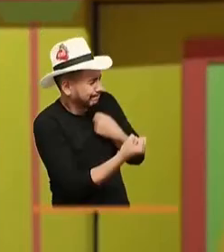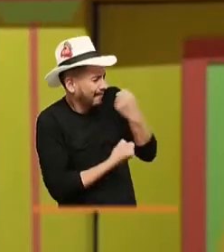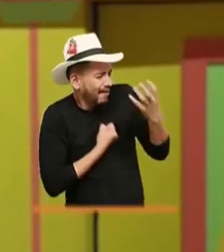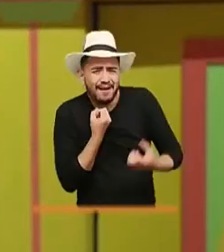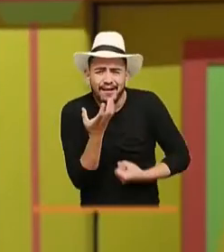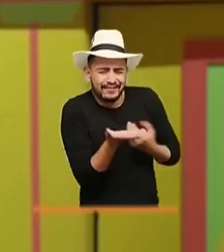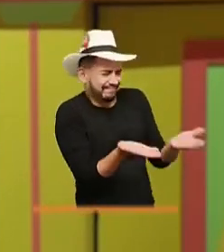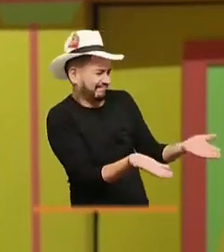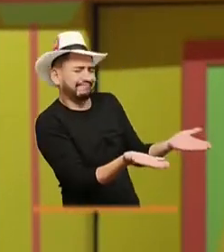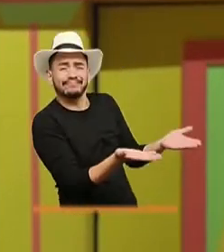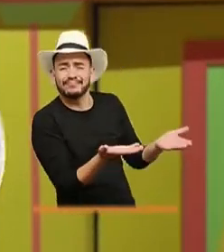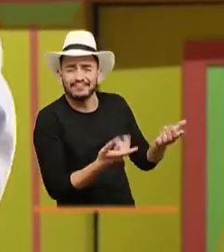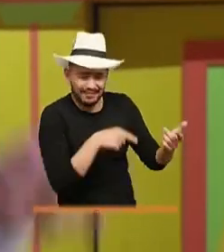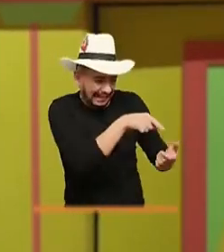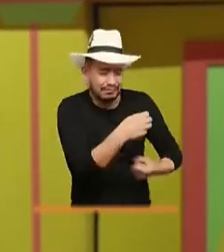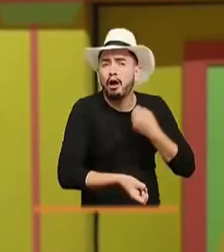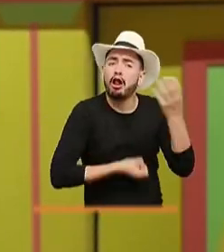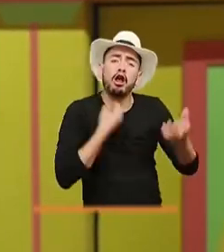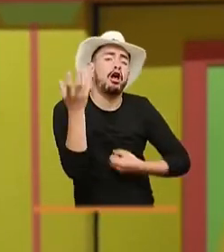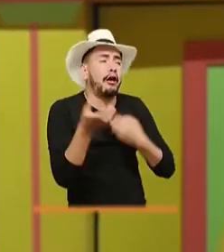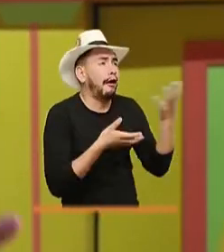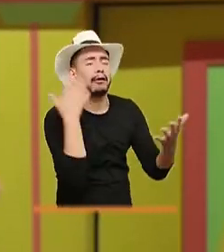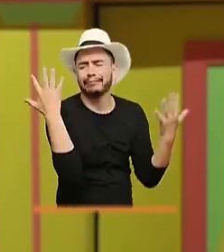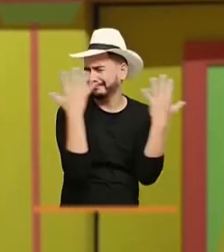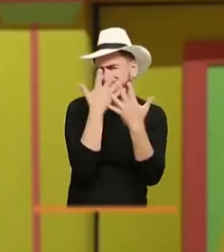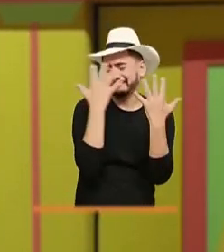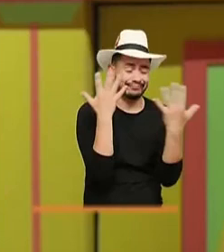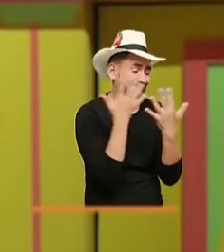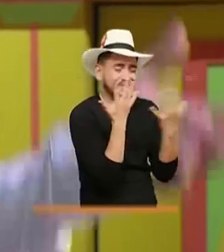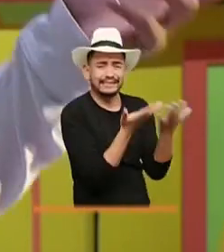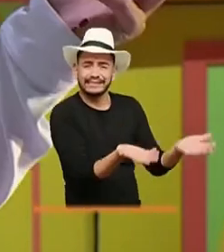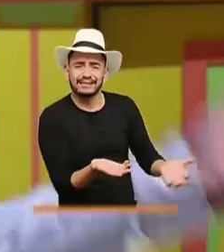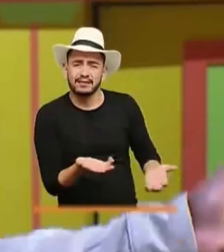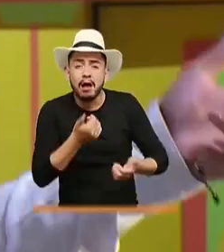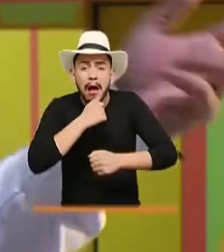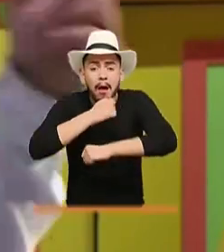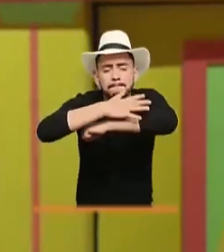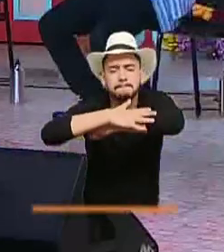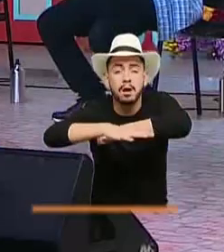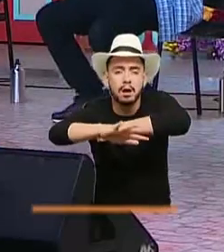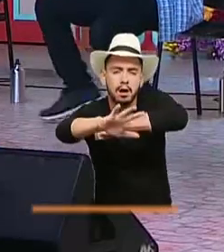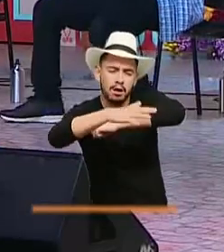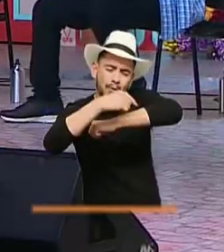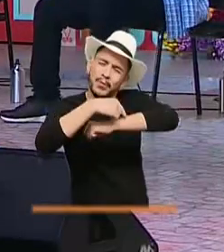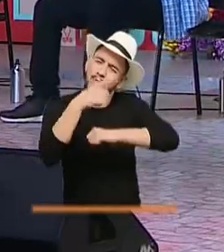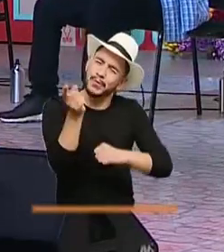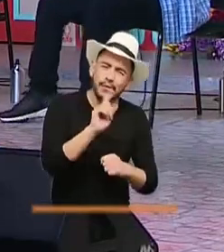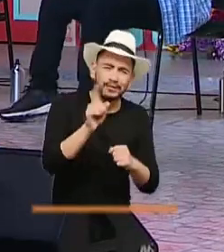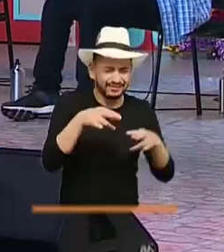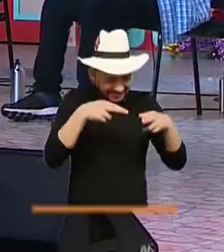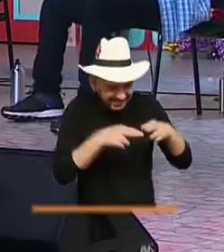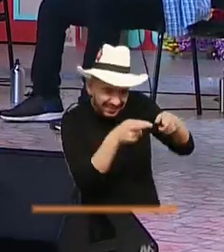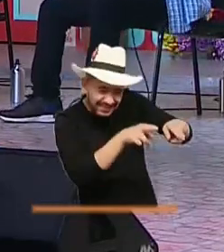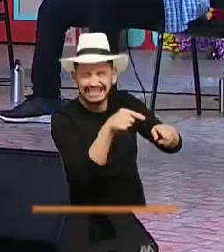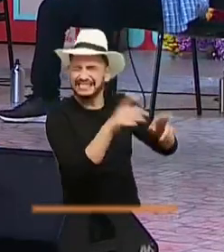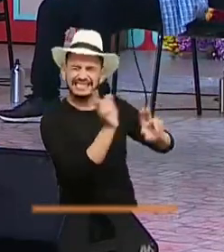con tanto hastío, porque has defendido el mar, también defendiste el río. Yo